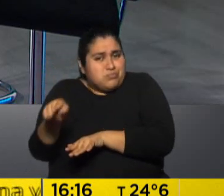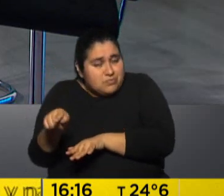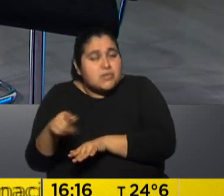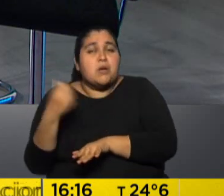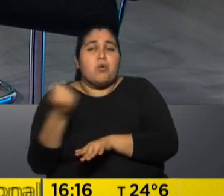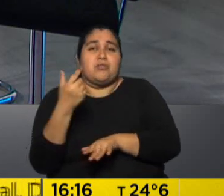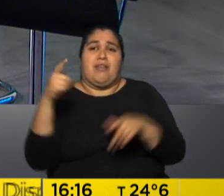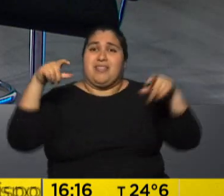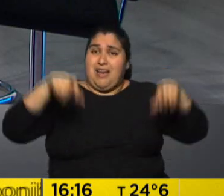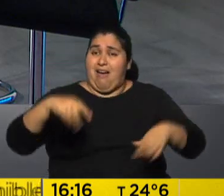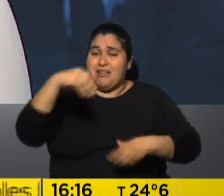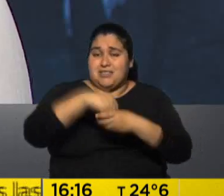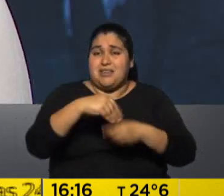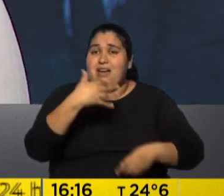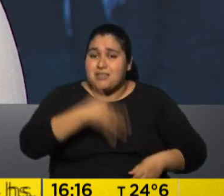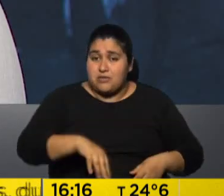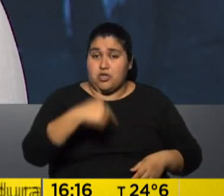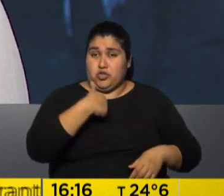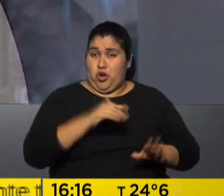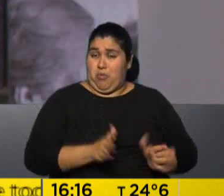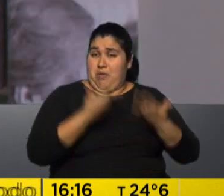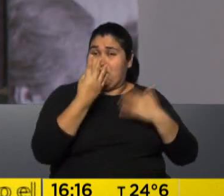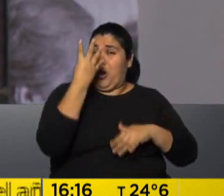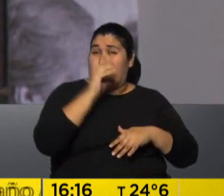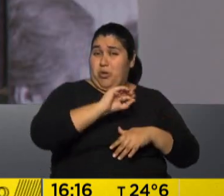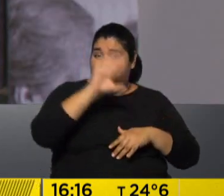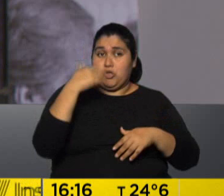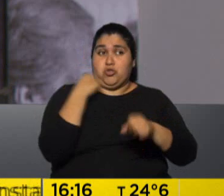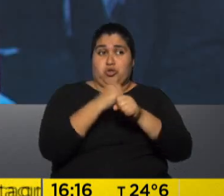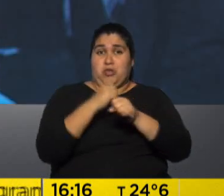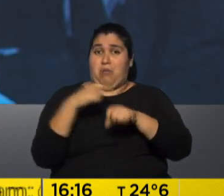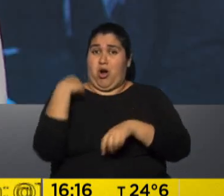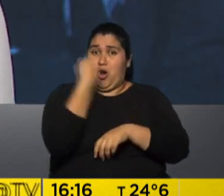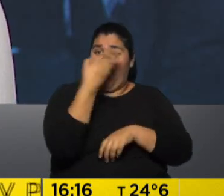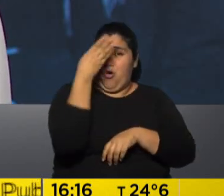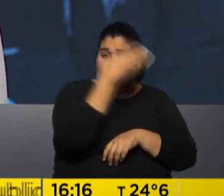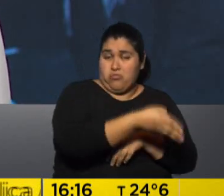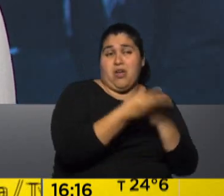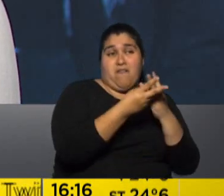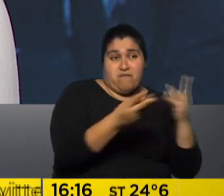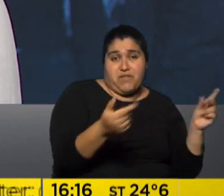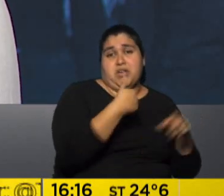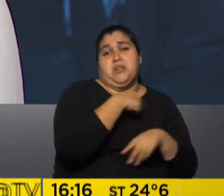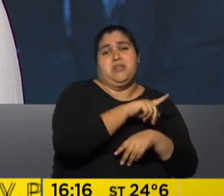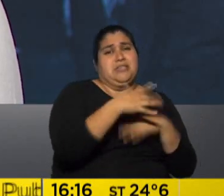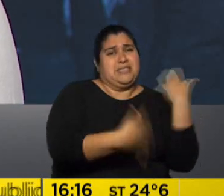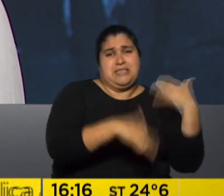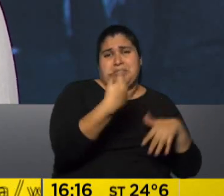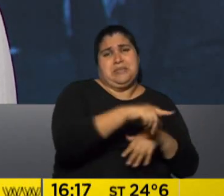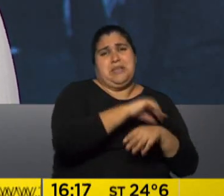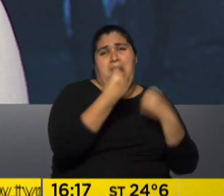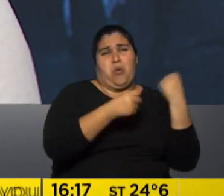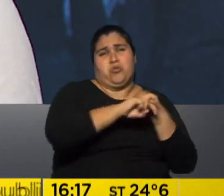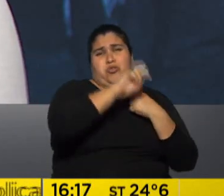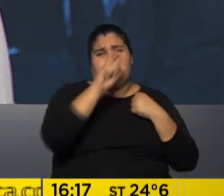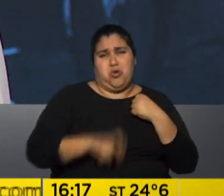cancha, es decir, en mi caso, me levanto a las 4:30 de la mañana, me voy a trabajar, salgo de mi trabajo volando, me subo a mi auto,